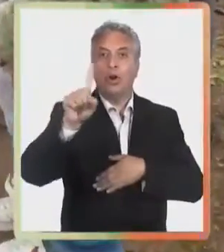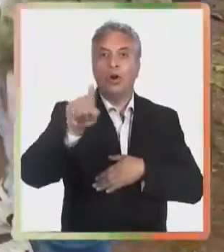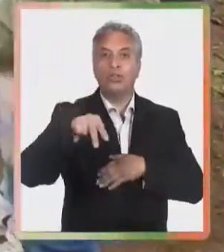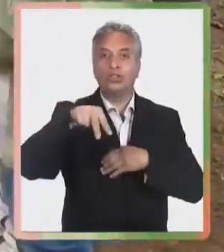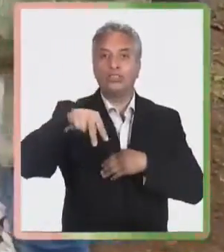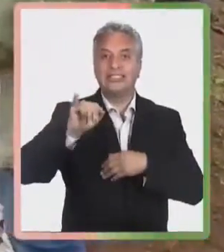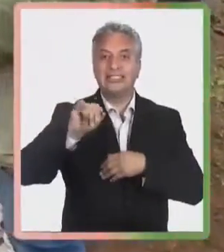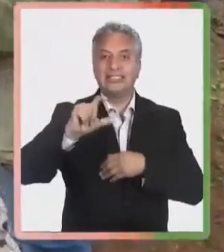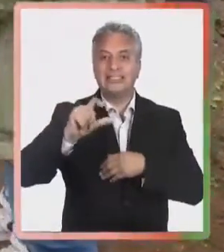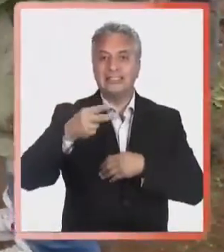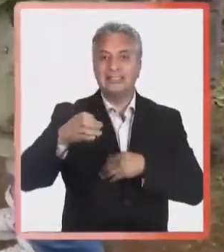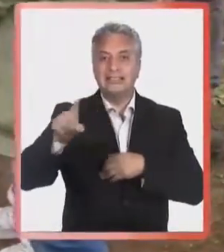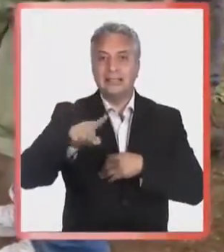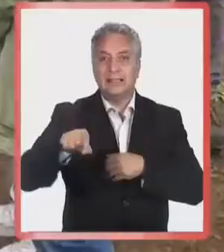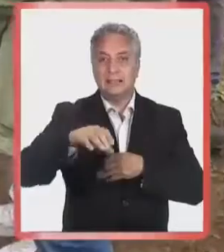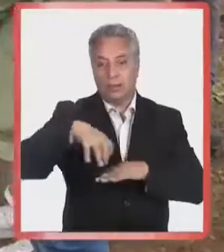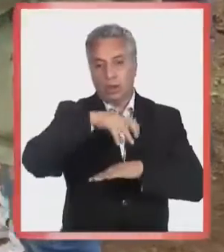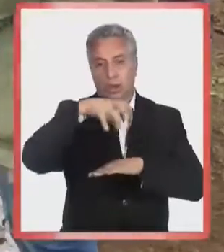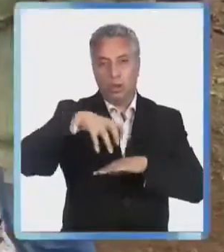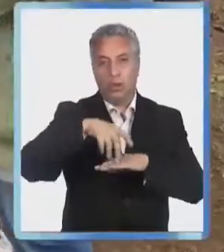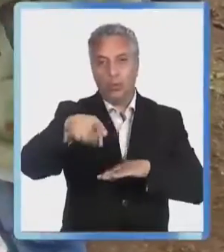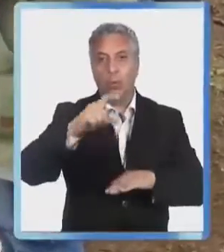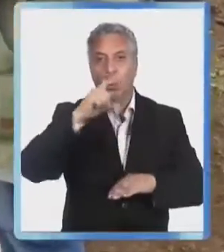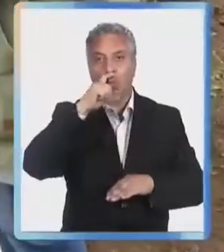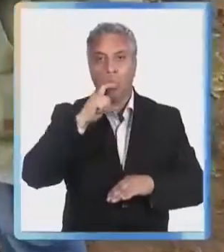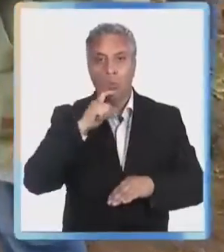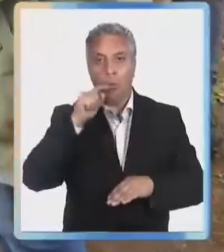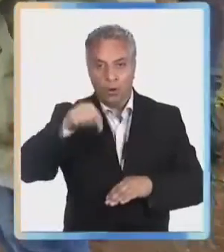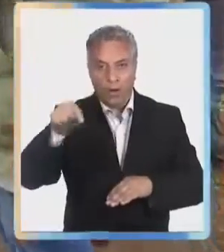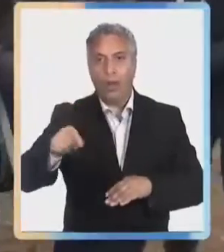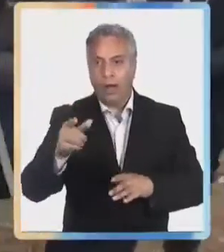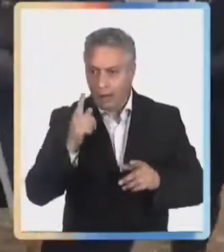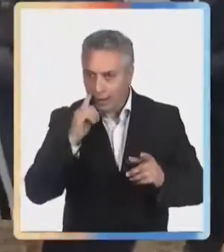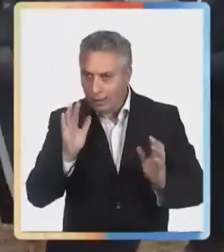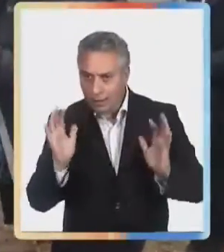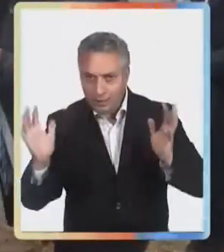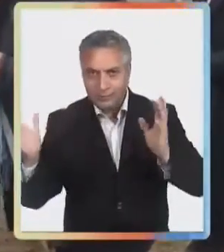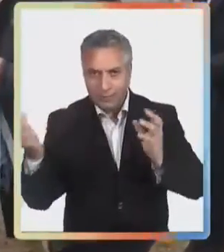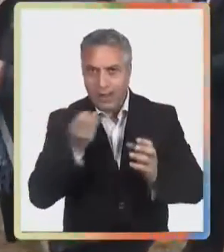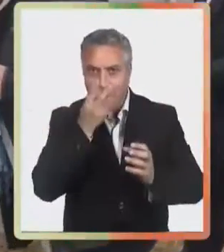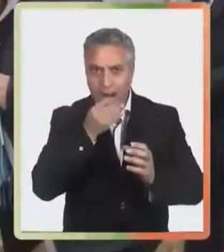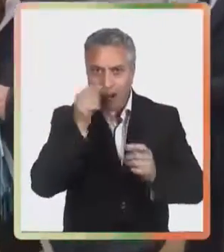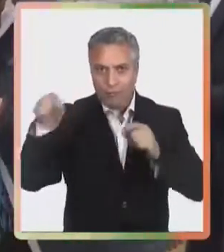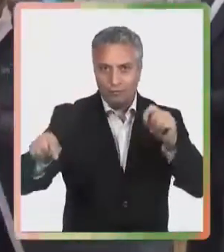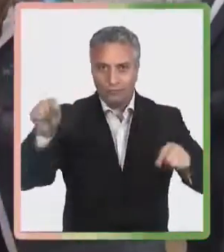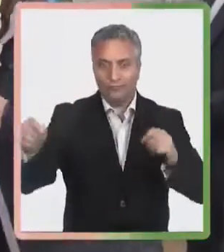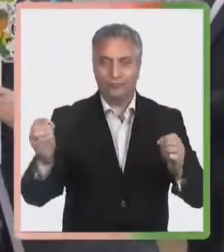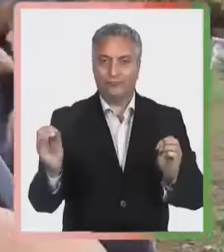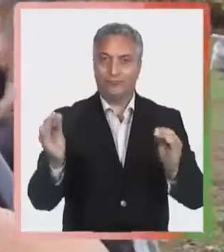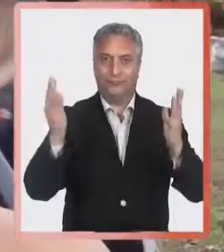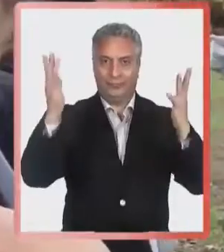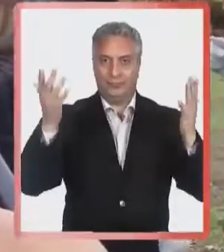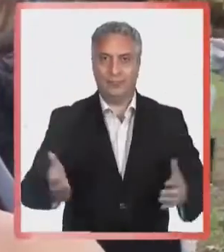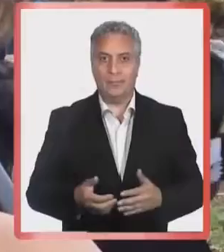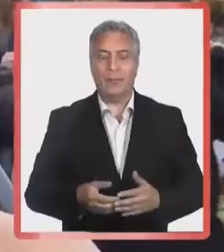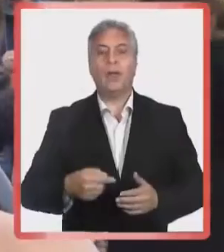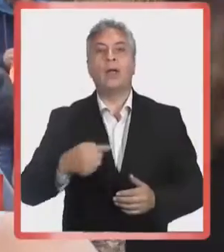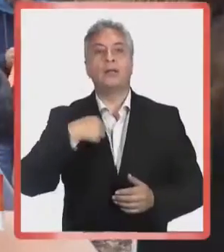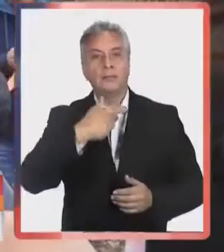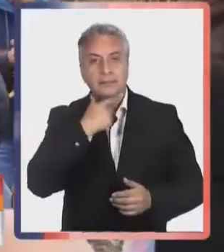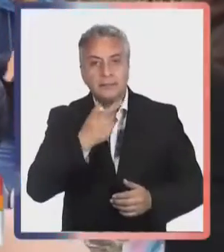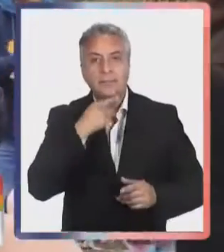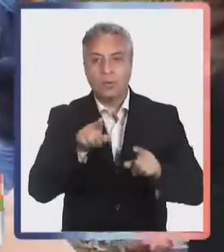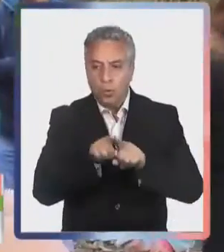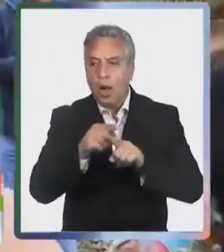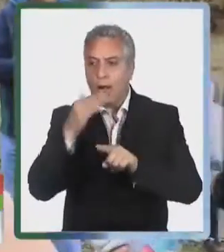Curicó, buscando recuperar el entorno de este establecimiento educativo. Estamos elaborando también programas de educación ambiental